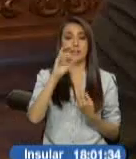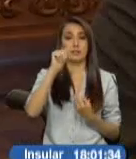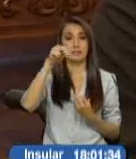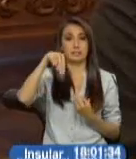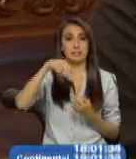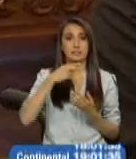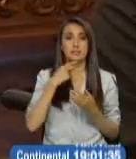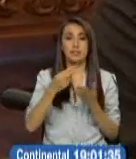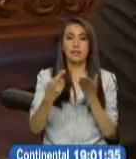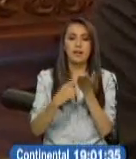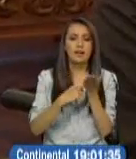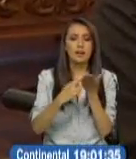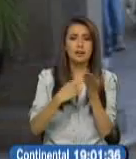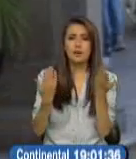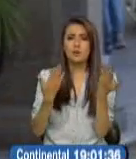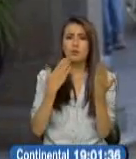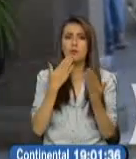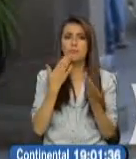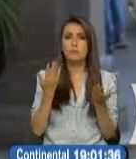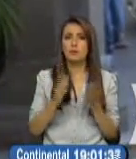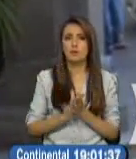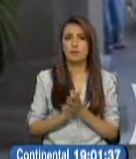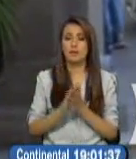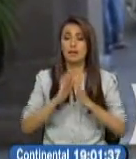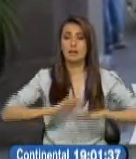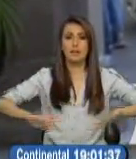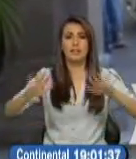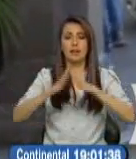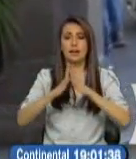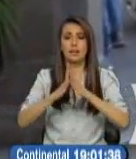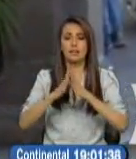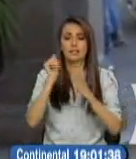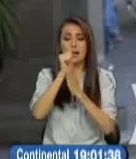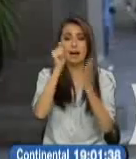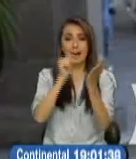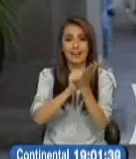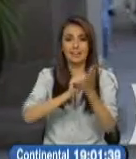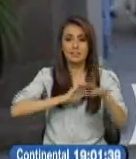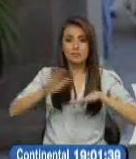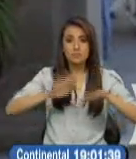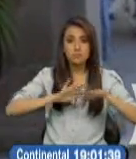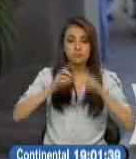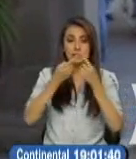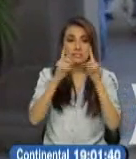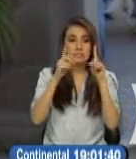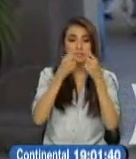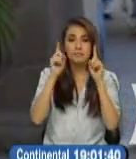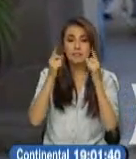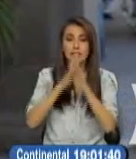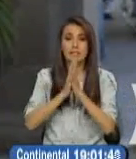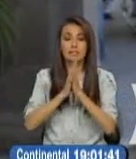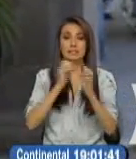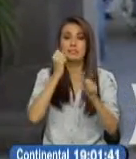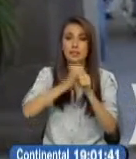la cita con el presidente Lenín Moreno. En general es coordinar las acciones que las diferentes funciones del Estado tenemos que